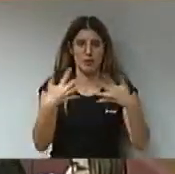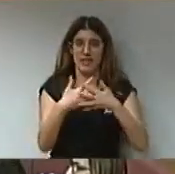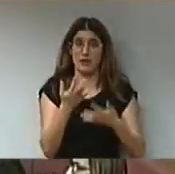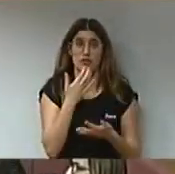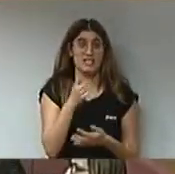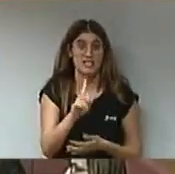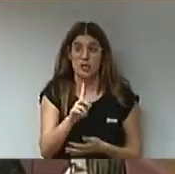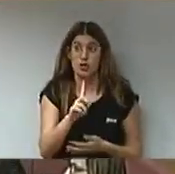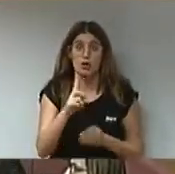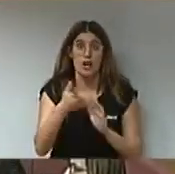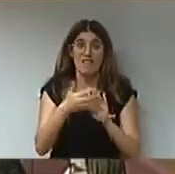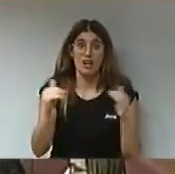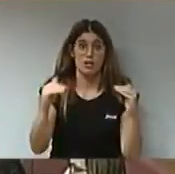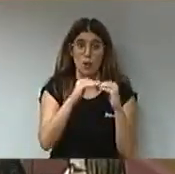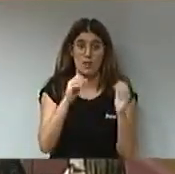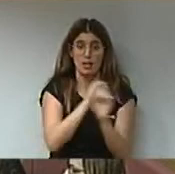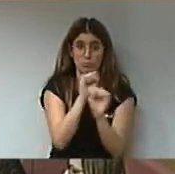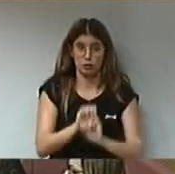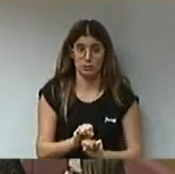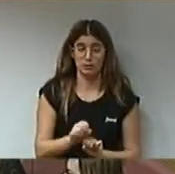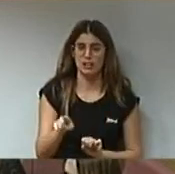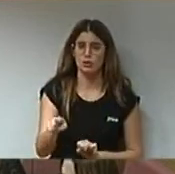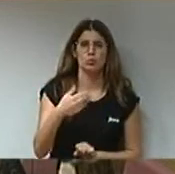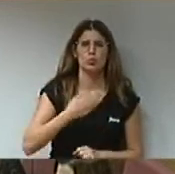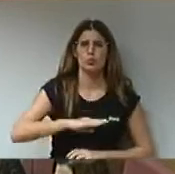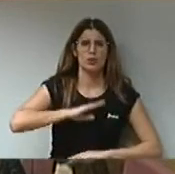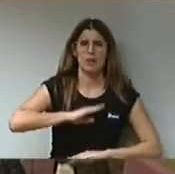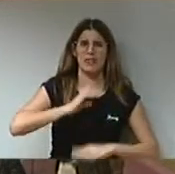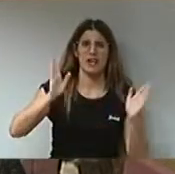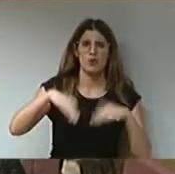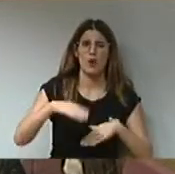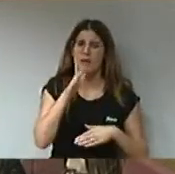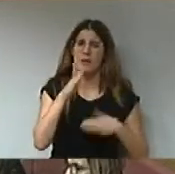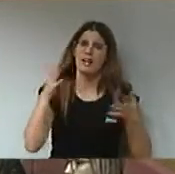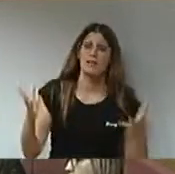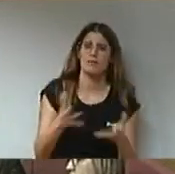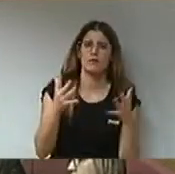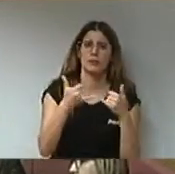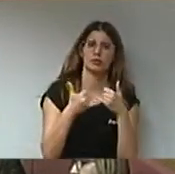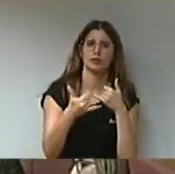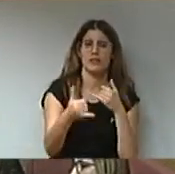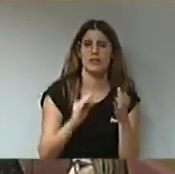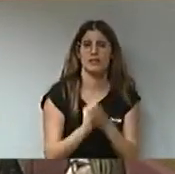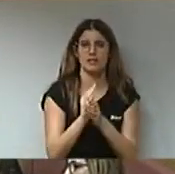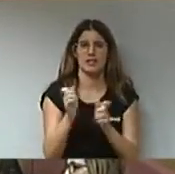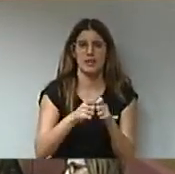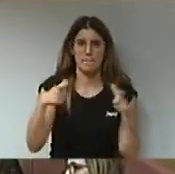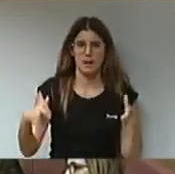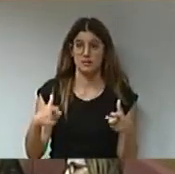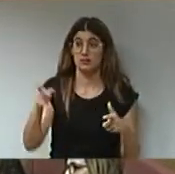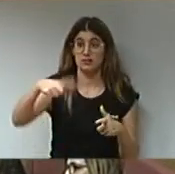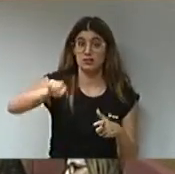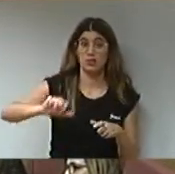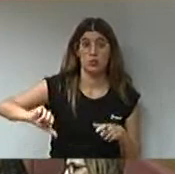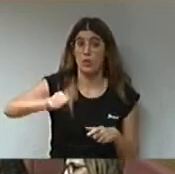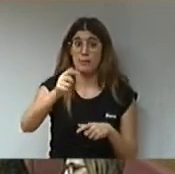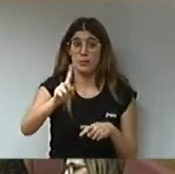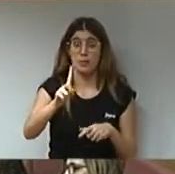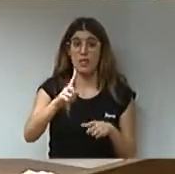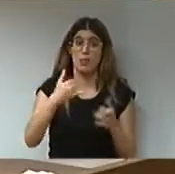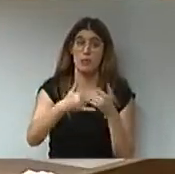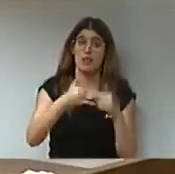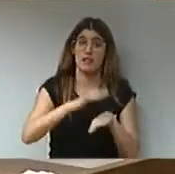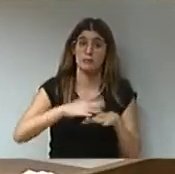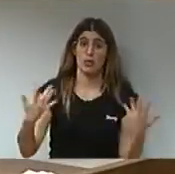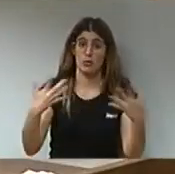vamos a poder hablar de igualdad. Han sido ustedes incapaces de aprobar medidas de fomento a la natalidad. Y han sido ustedes incapaces de aprobar medidas de fomento de la conciliación. Y